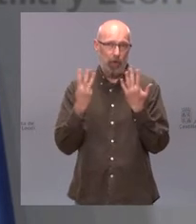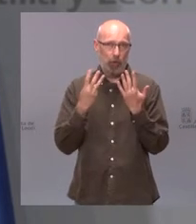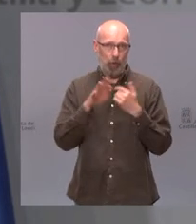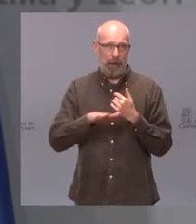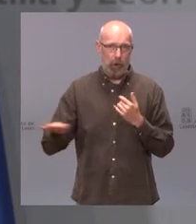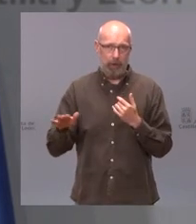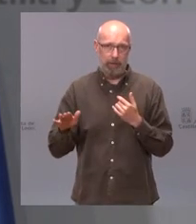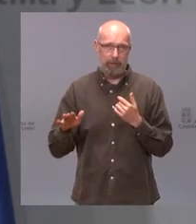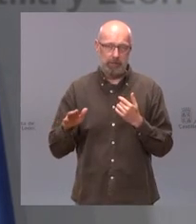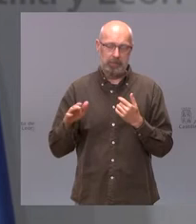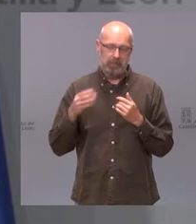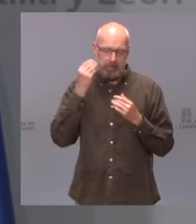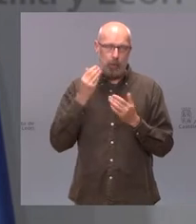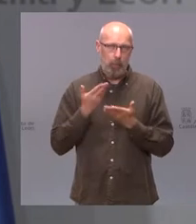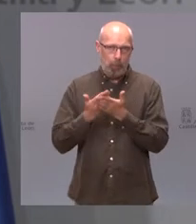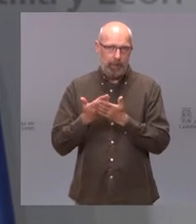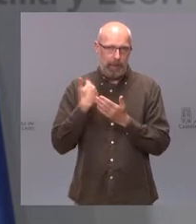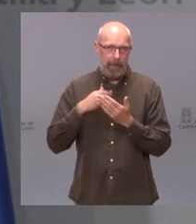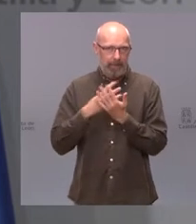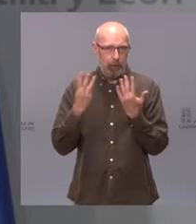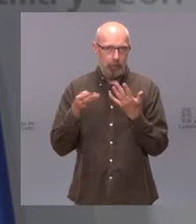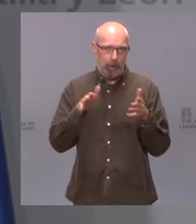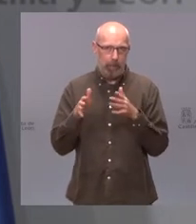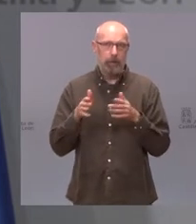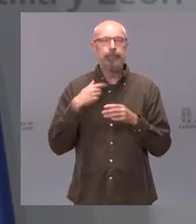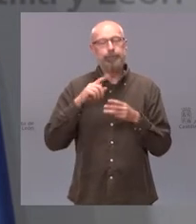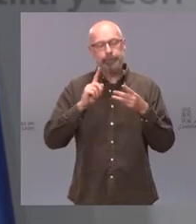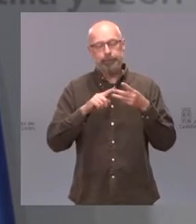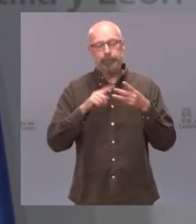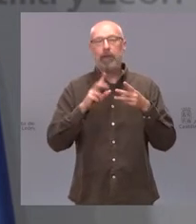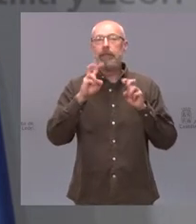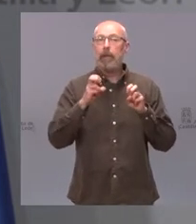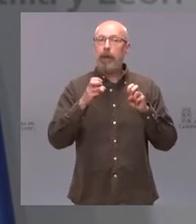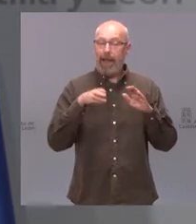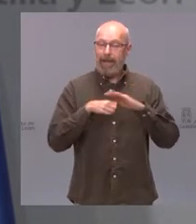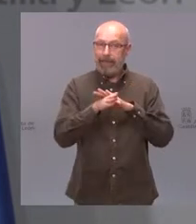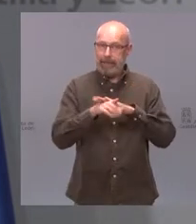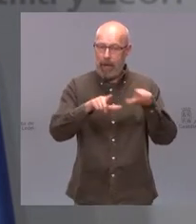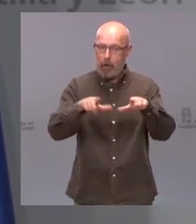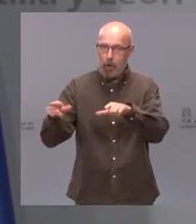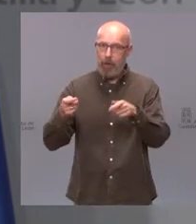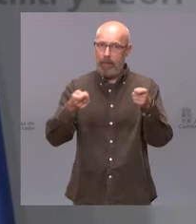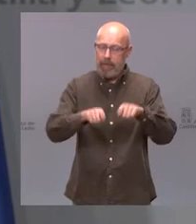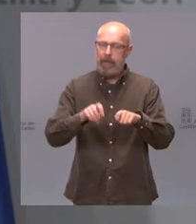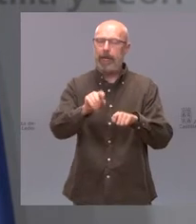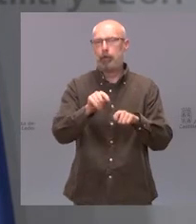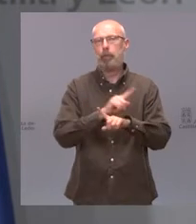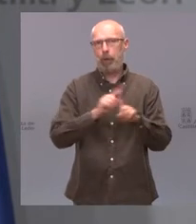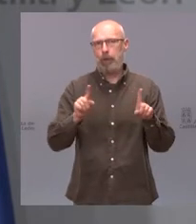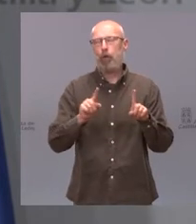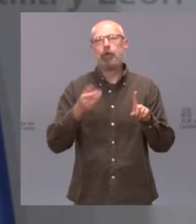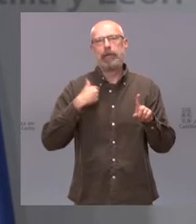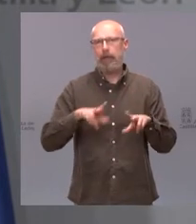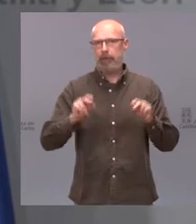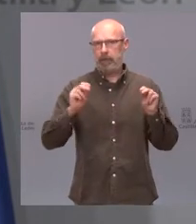menores. Sobre el cierre de interior sí decae esa prohibición, se abre el